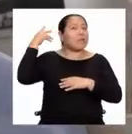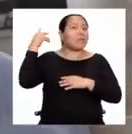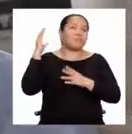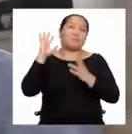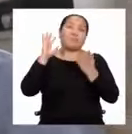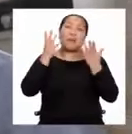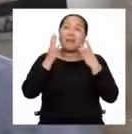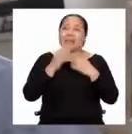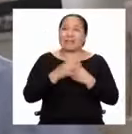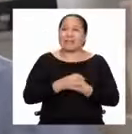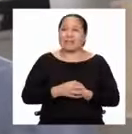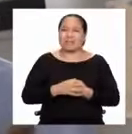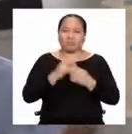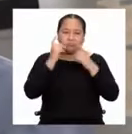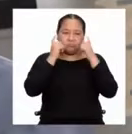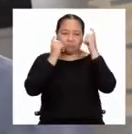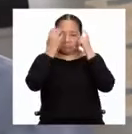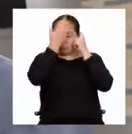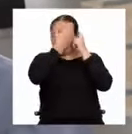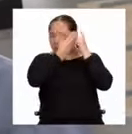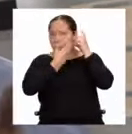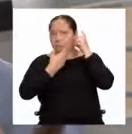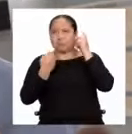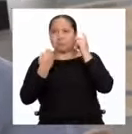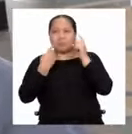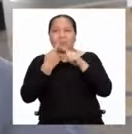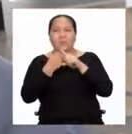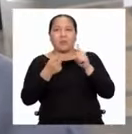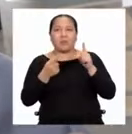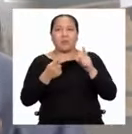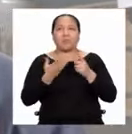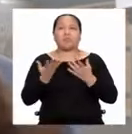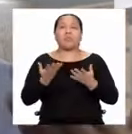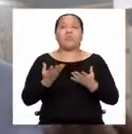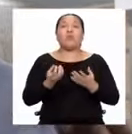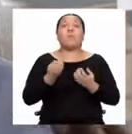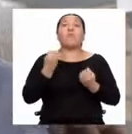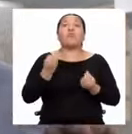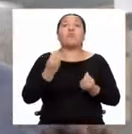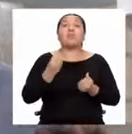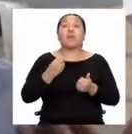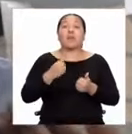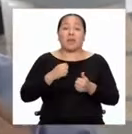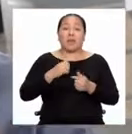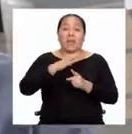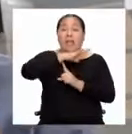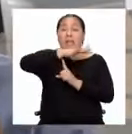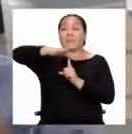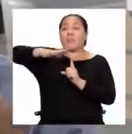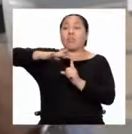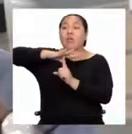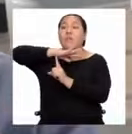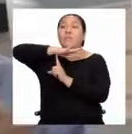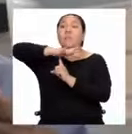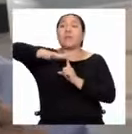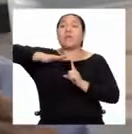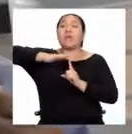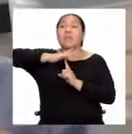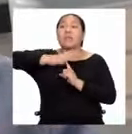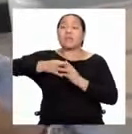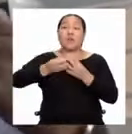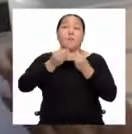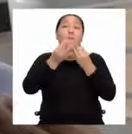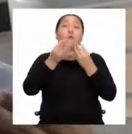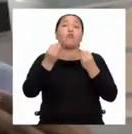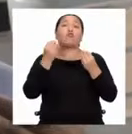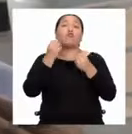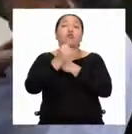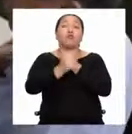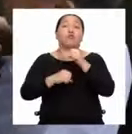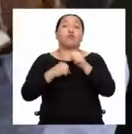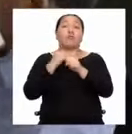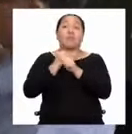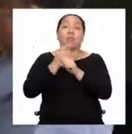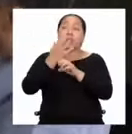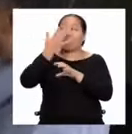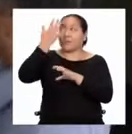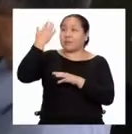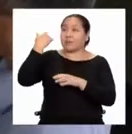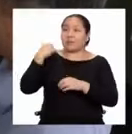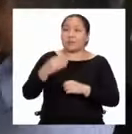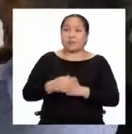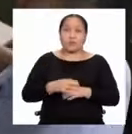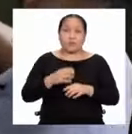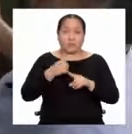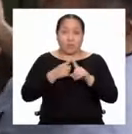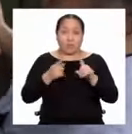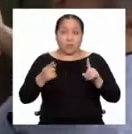Ojos, facciones. Sí, pero esa apariencia se explica por el medio ambiente que nos ha moldeado en miles de años, en nuestros antepasados. Pero